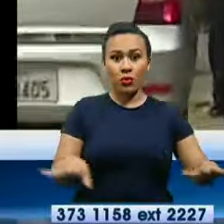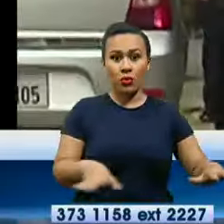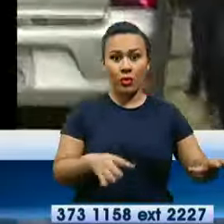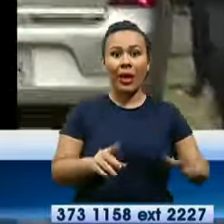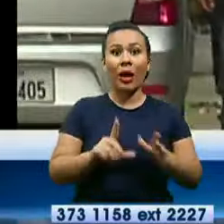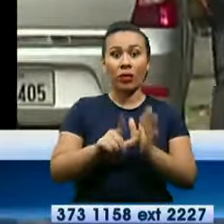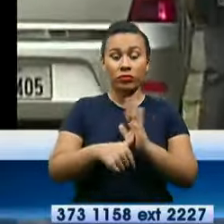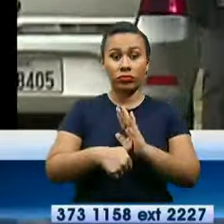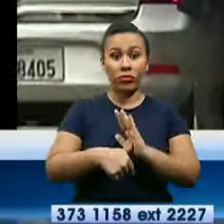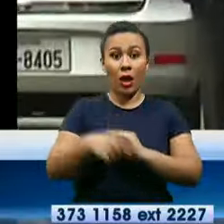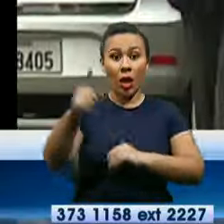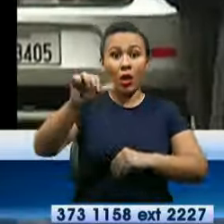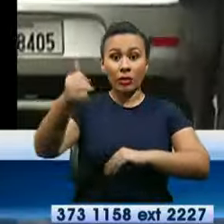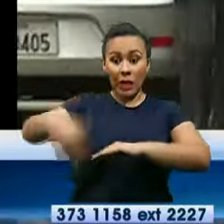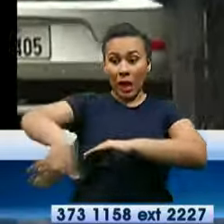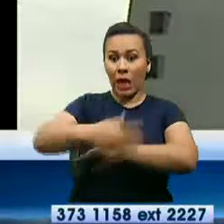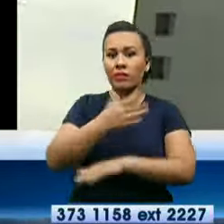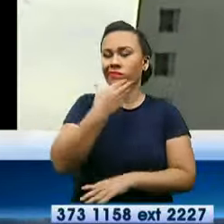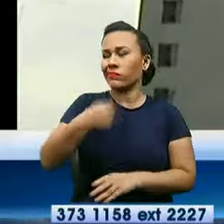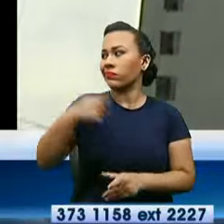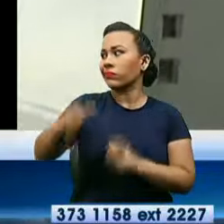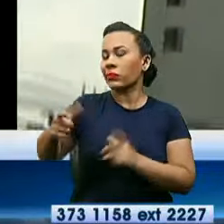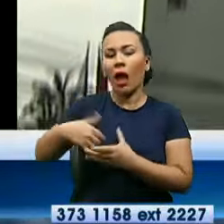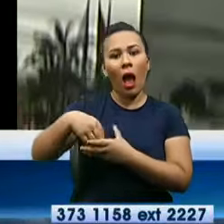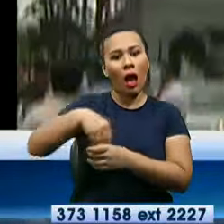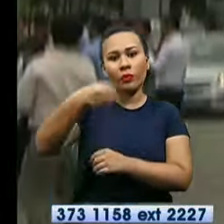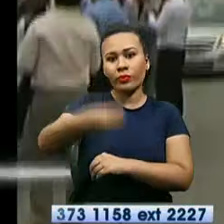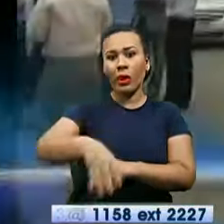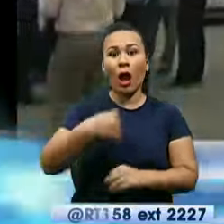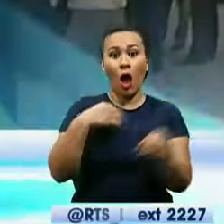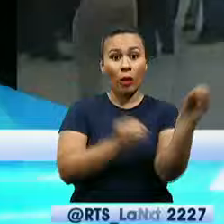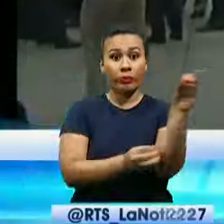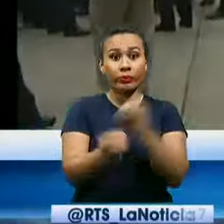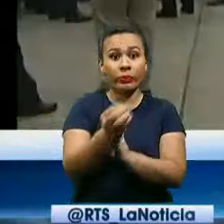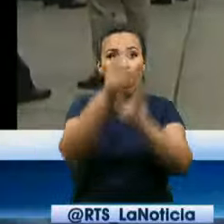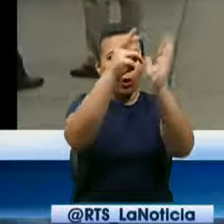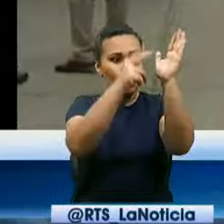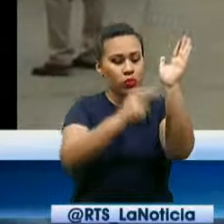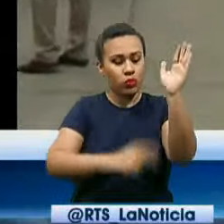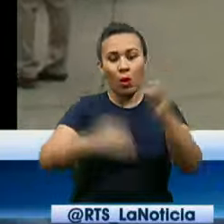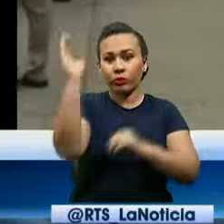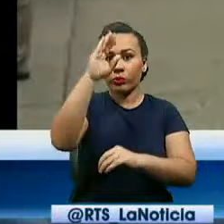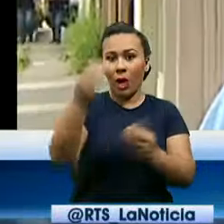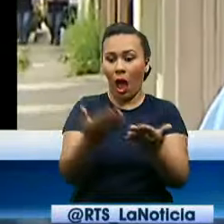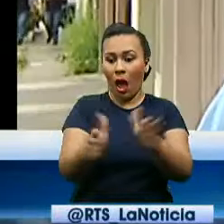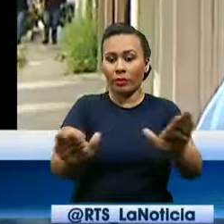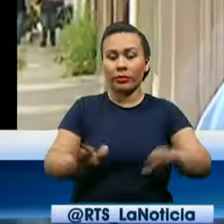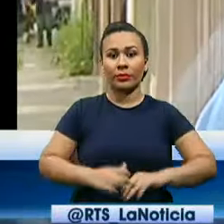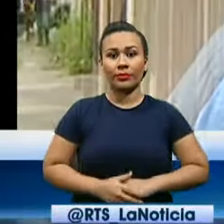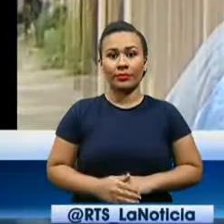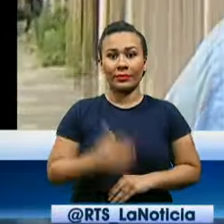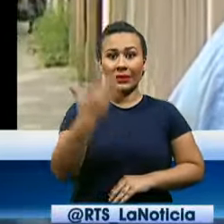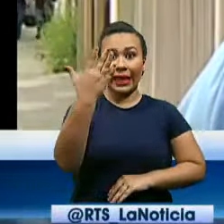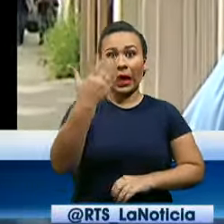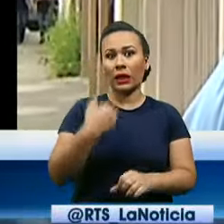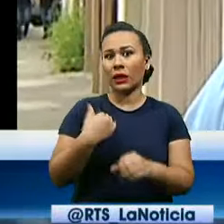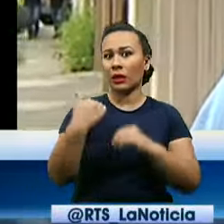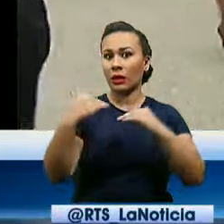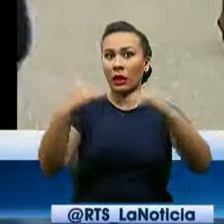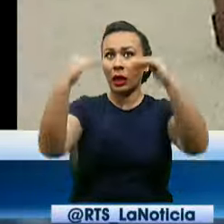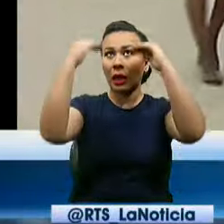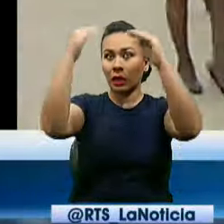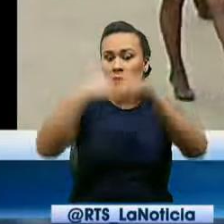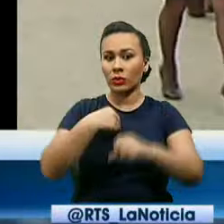Mientras en las calles la ciudadanía salió de sus oficinas en busca de espacios abiertos. En el quinto piso tuvimos que salir